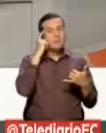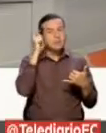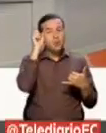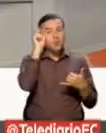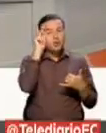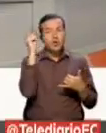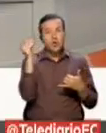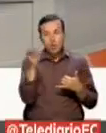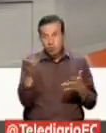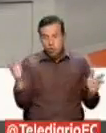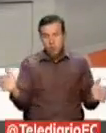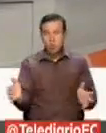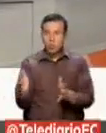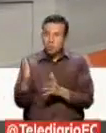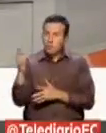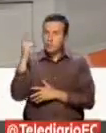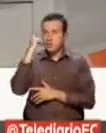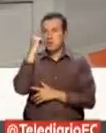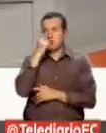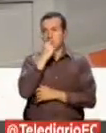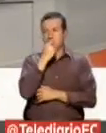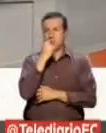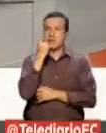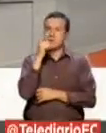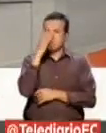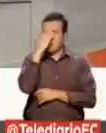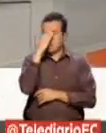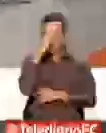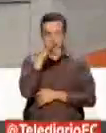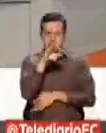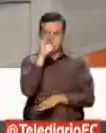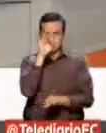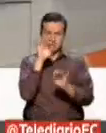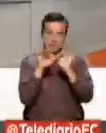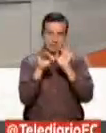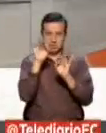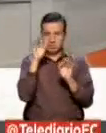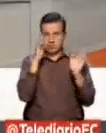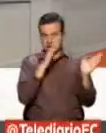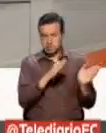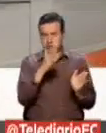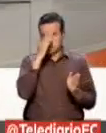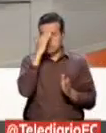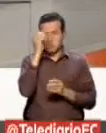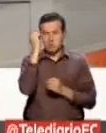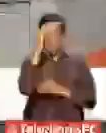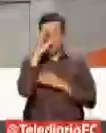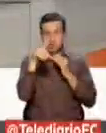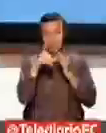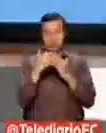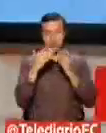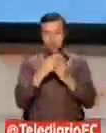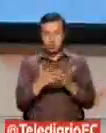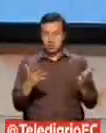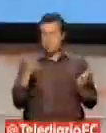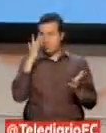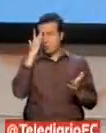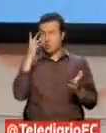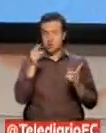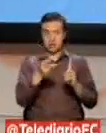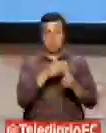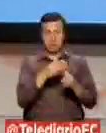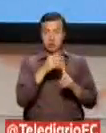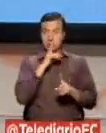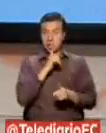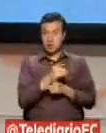más jóvenes. El criterio de un poco saber seleccionar y saber también tomar la información con pinzas, no porque está en internet,